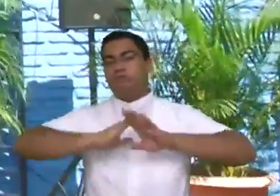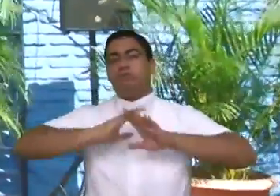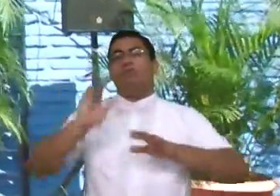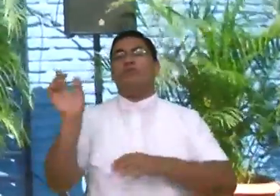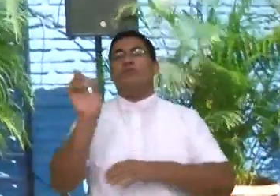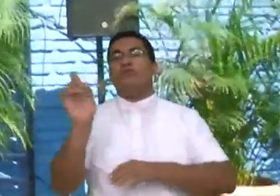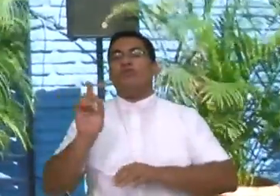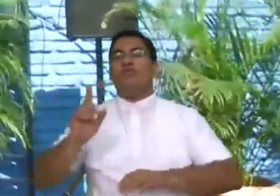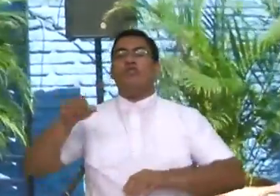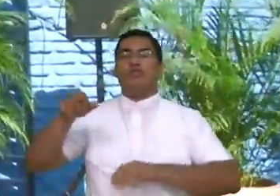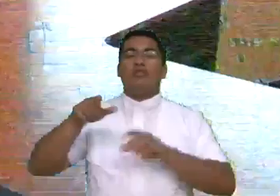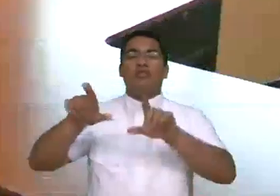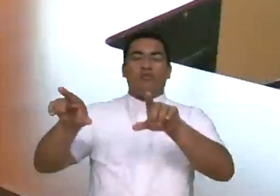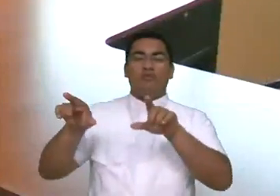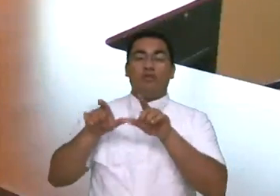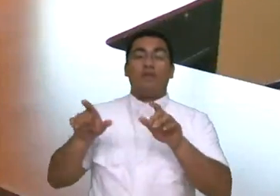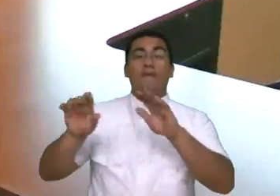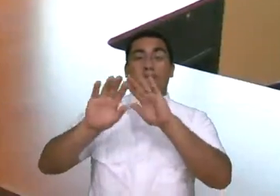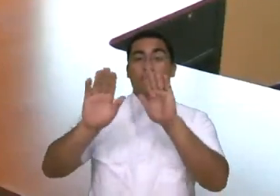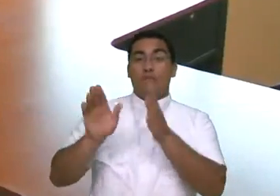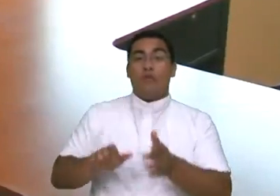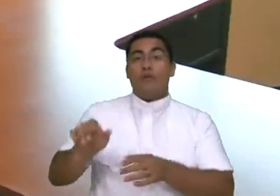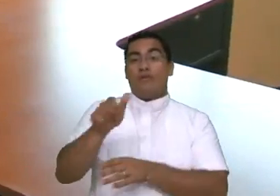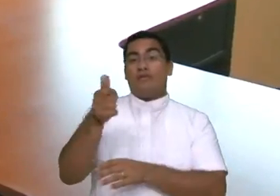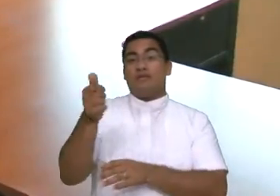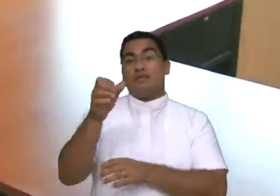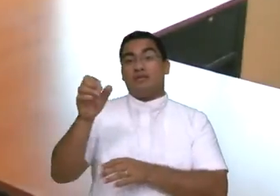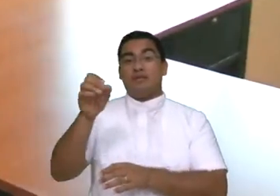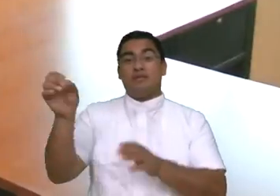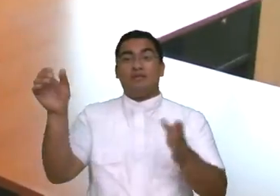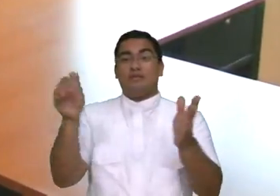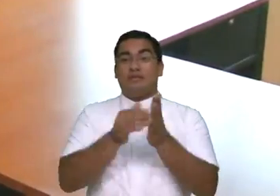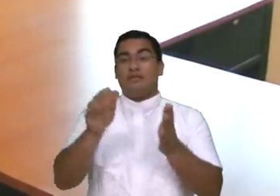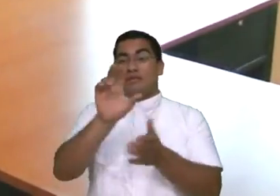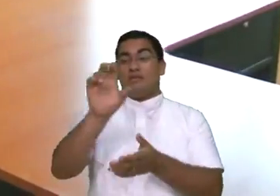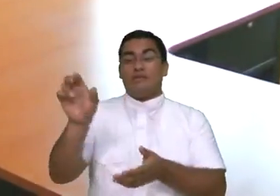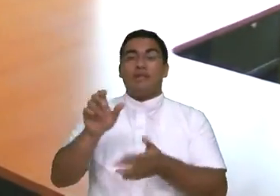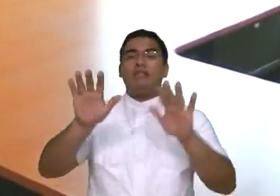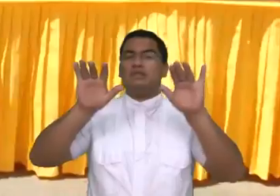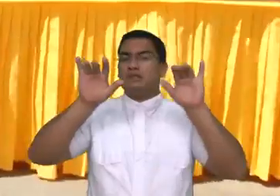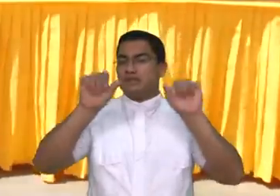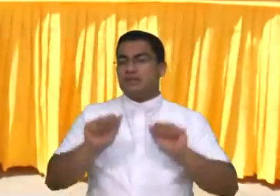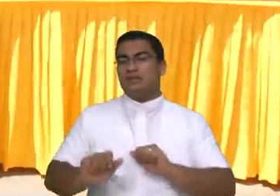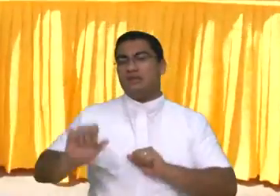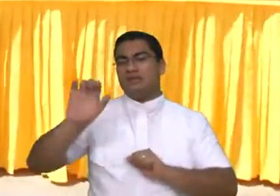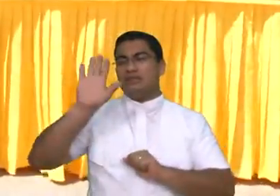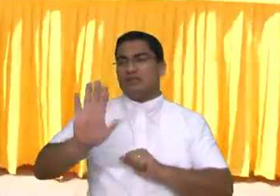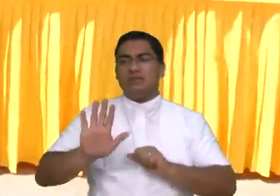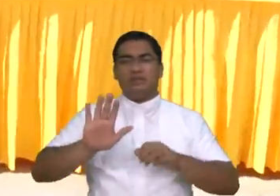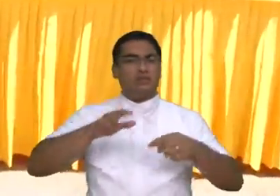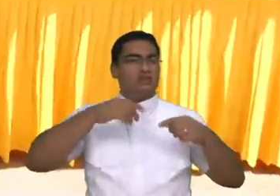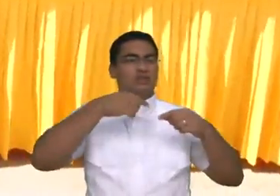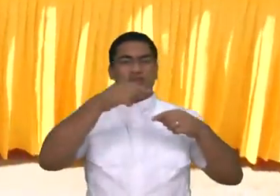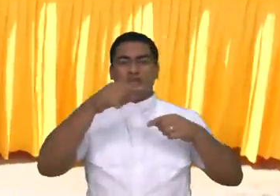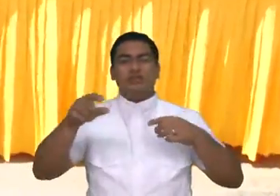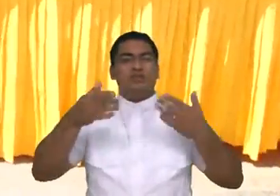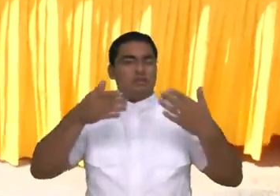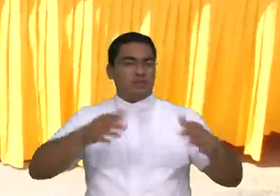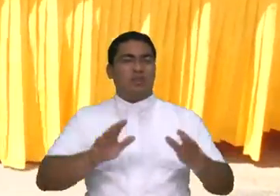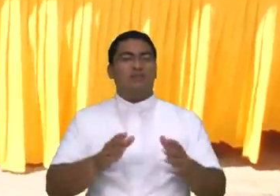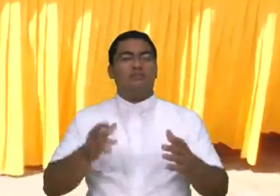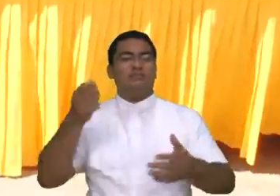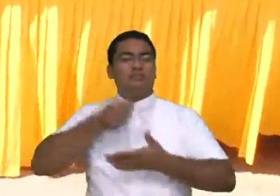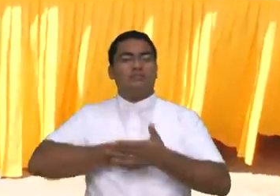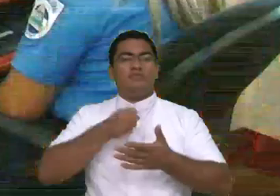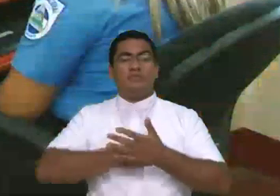la Mujer, cuya inversión fue de más de 600.000 córdobas. Con esta ya son 5 las Comisarías de la Mujer reaperturadas para la lucha